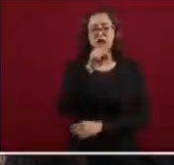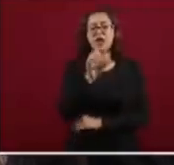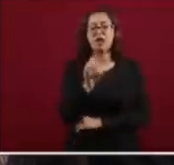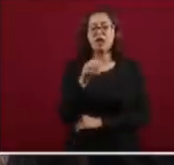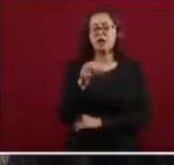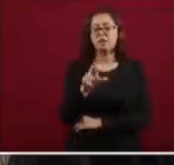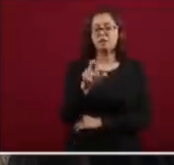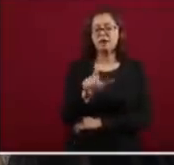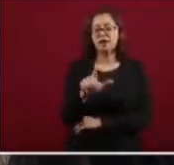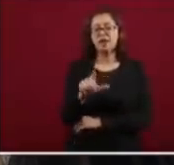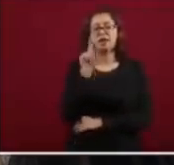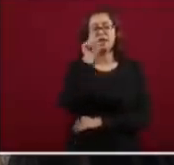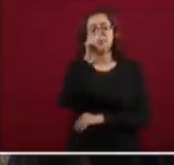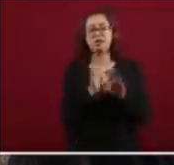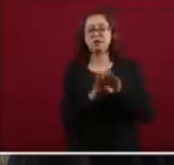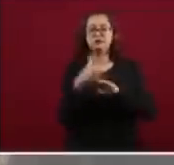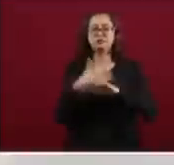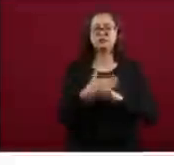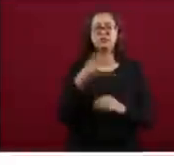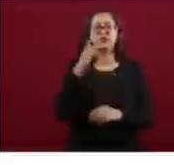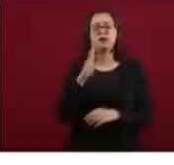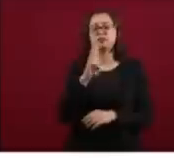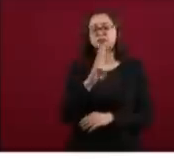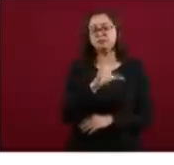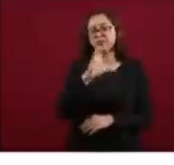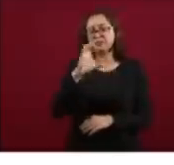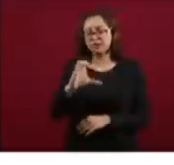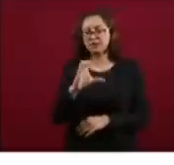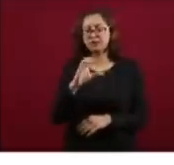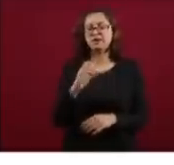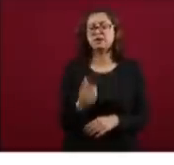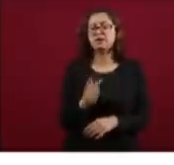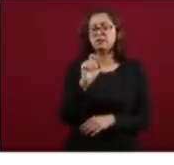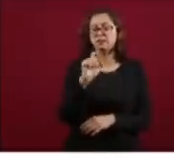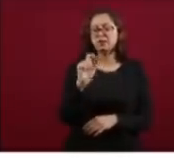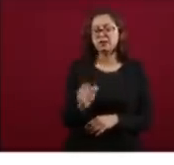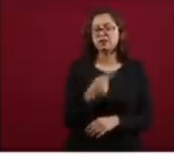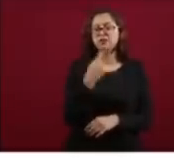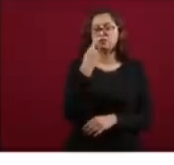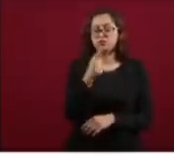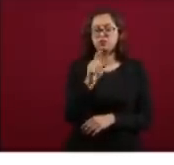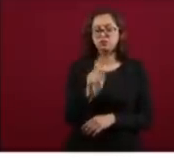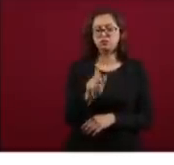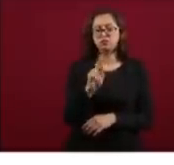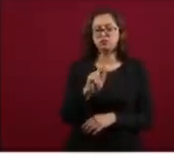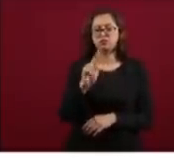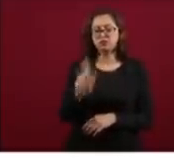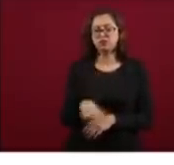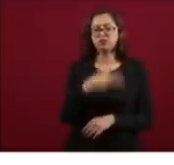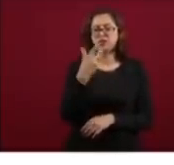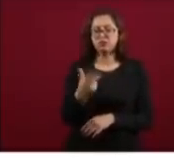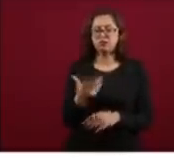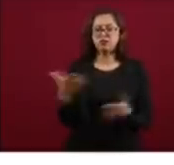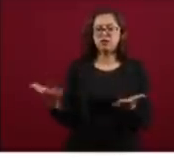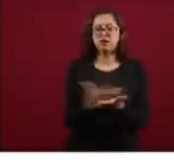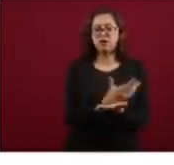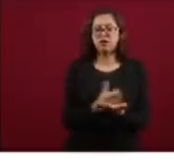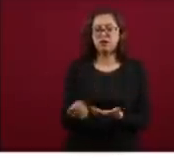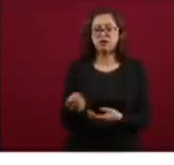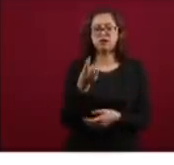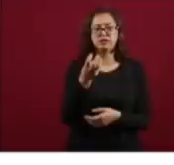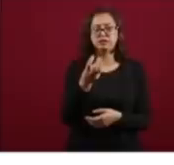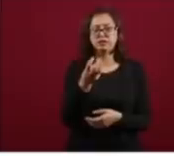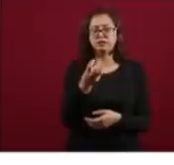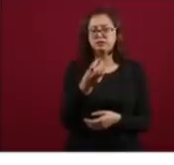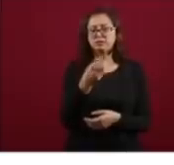los cabos baja california 21 88 por litro preso al público con un margen de 326 esta joyita